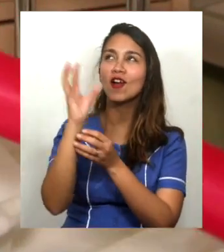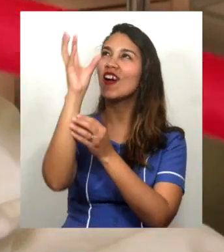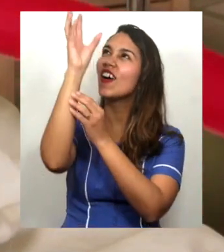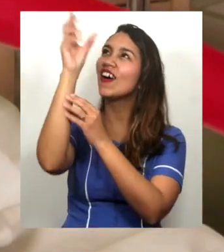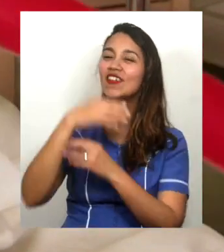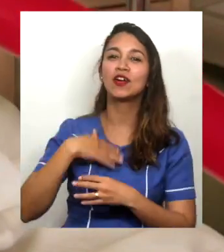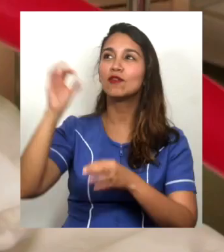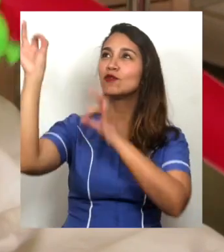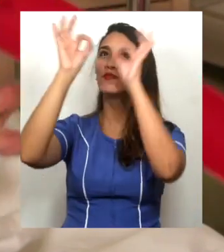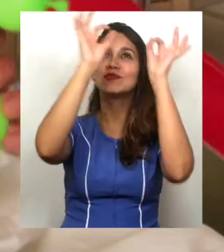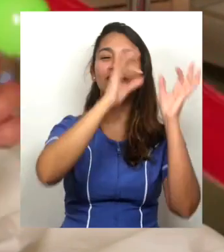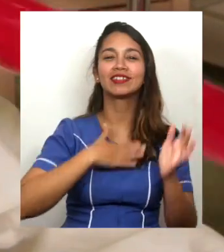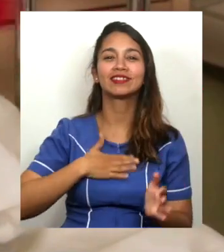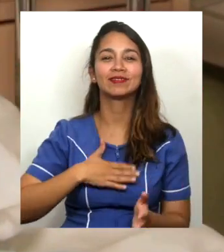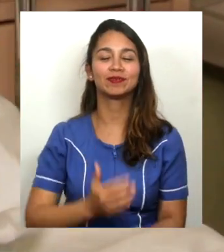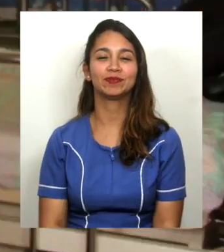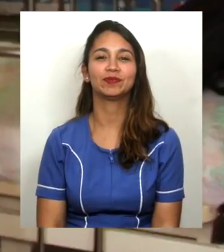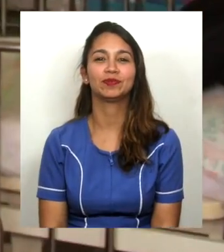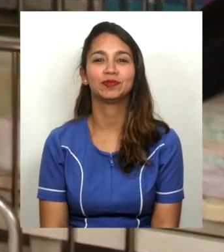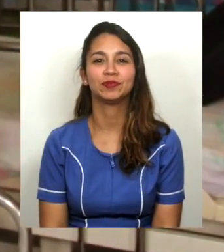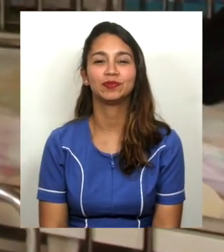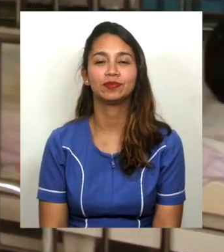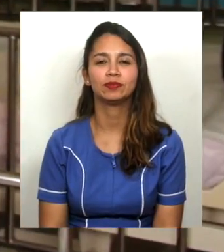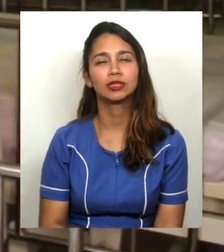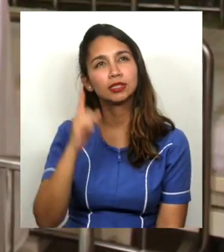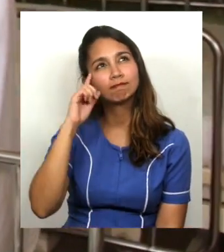Los globos y las burbujas.